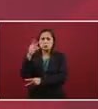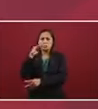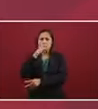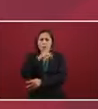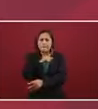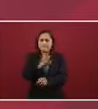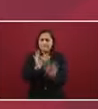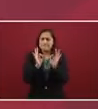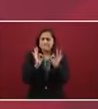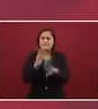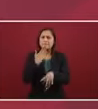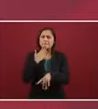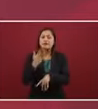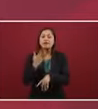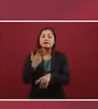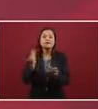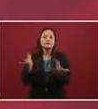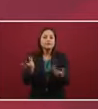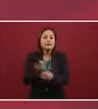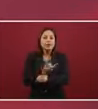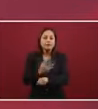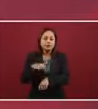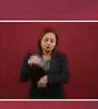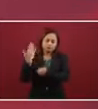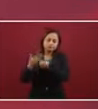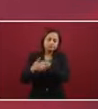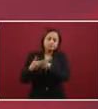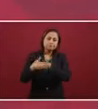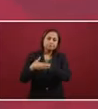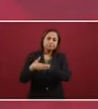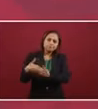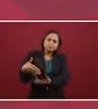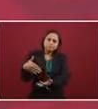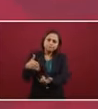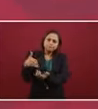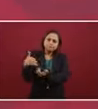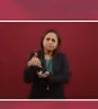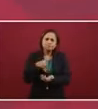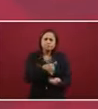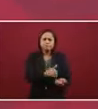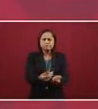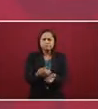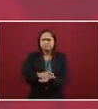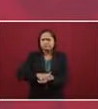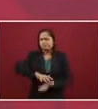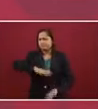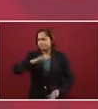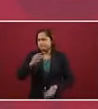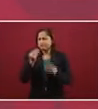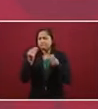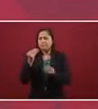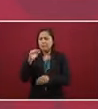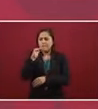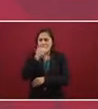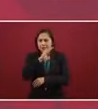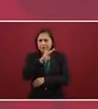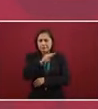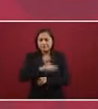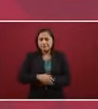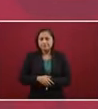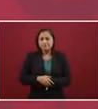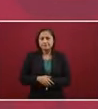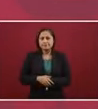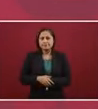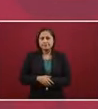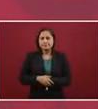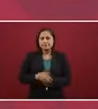es decir, que va a haber mucha producción, que el maíz es